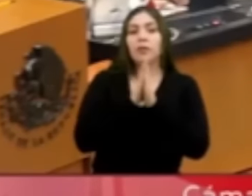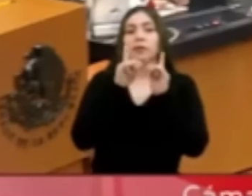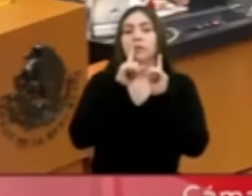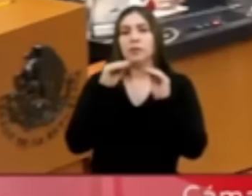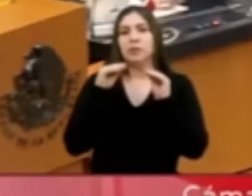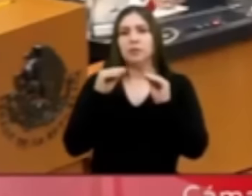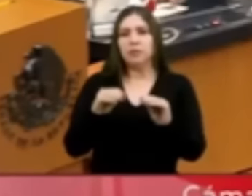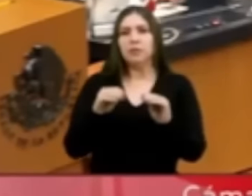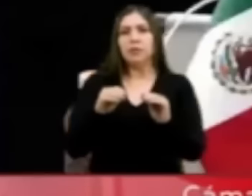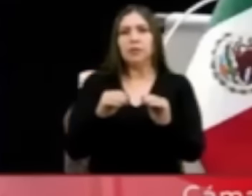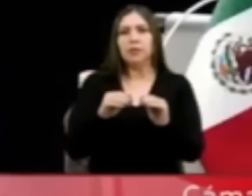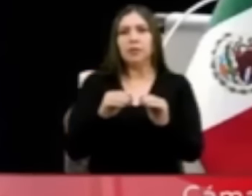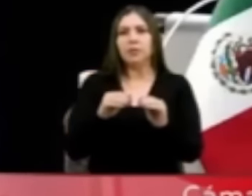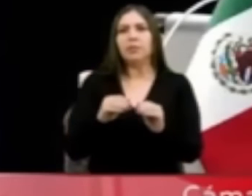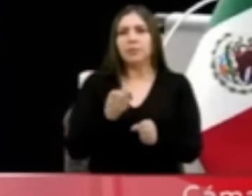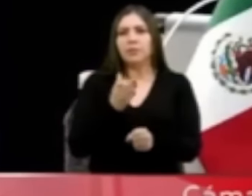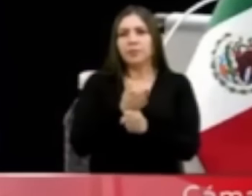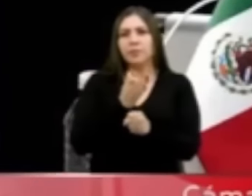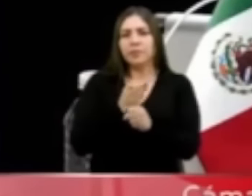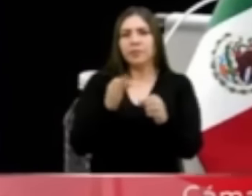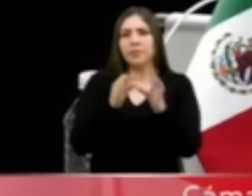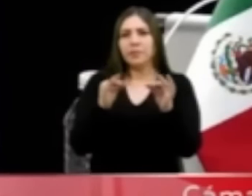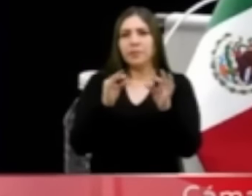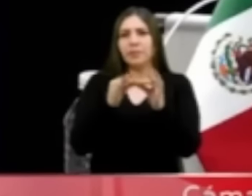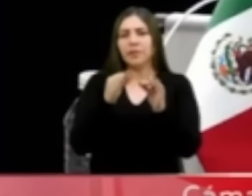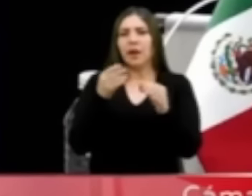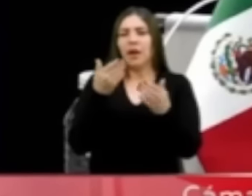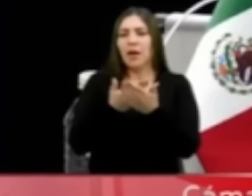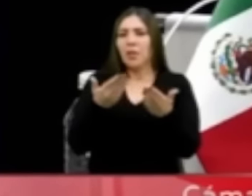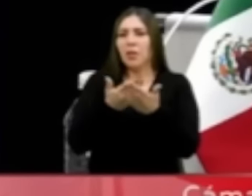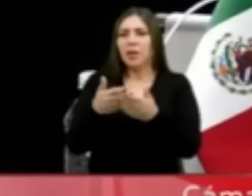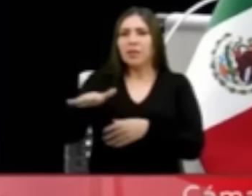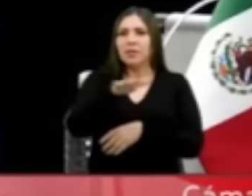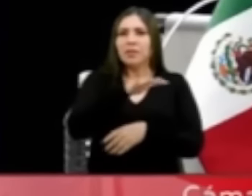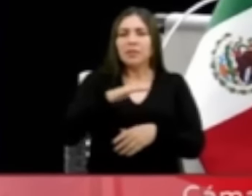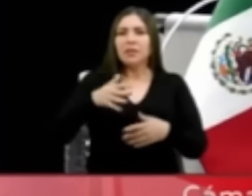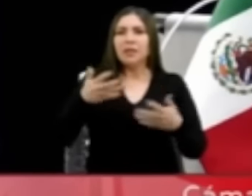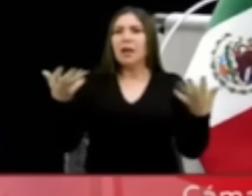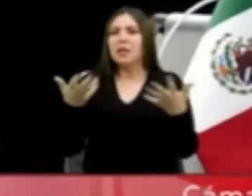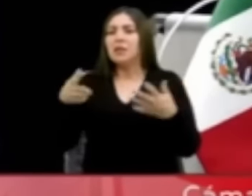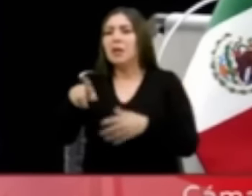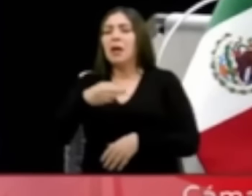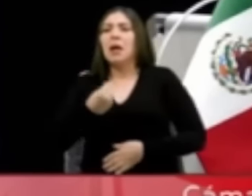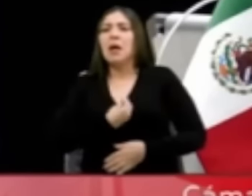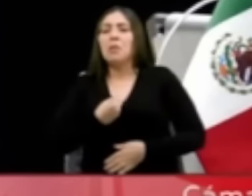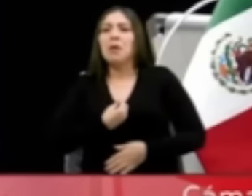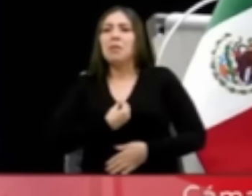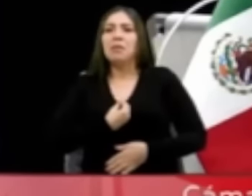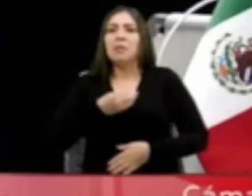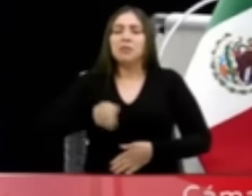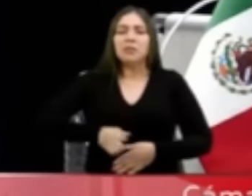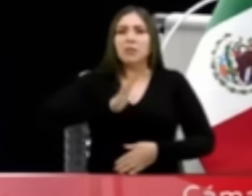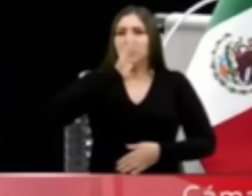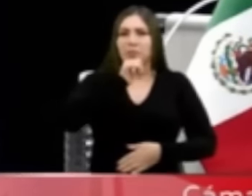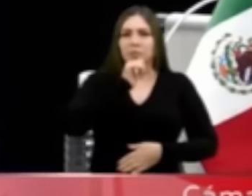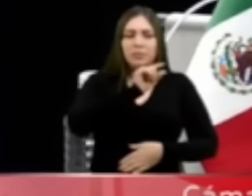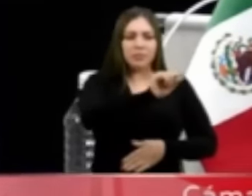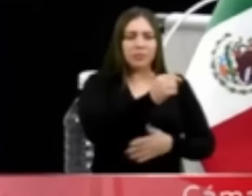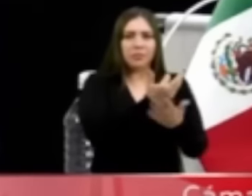un precedente que no debemos tolerar, que no debemos permitir. Pero creo Un momento, senador Margo Cortés, un